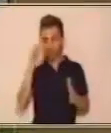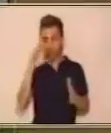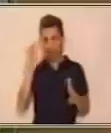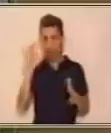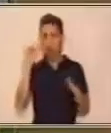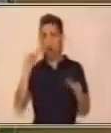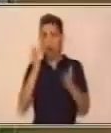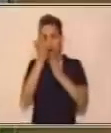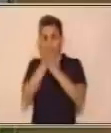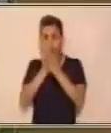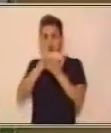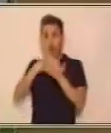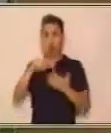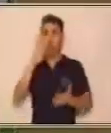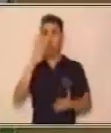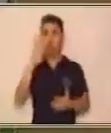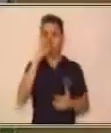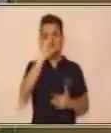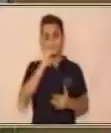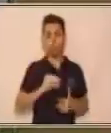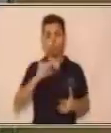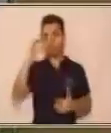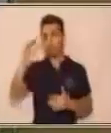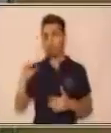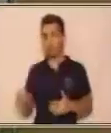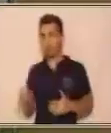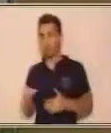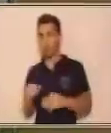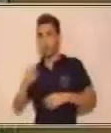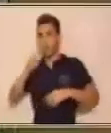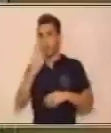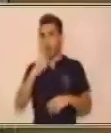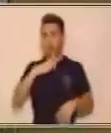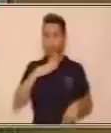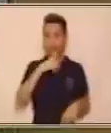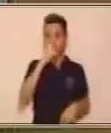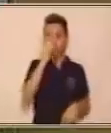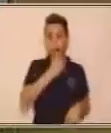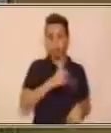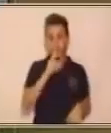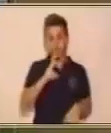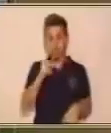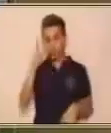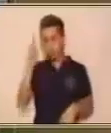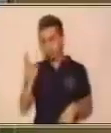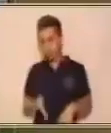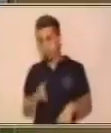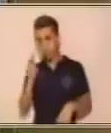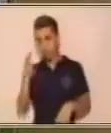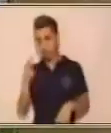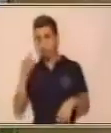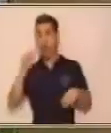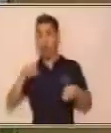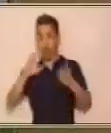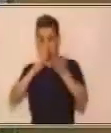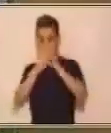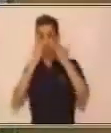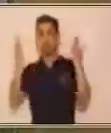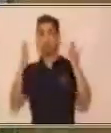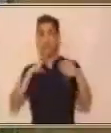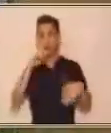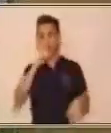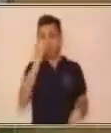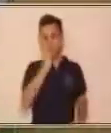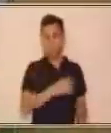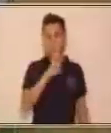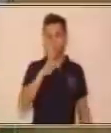Y el entero también tenía 2 medios. Bueno, como solo es un medio lo que voy a dividir en cuartos,